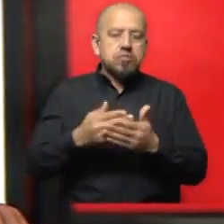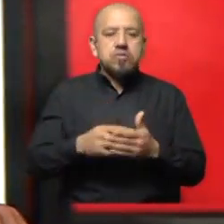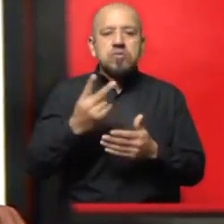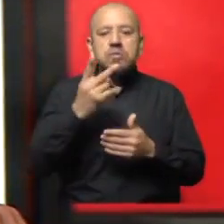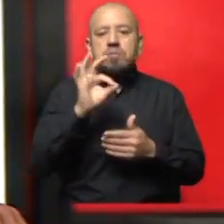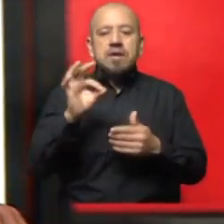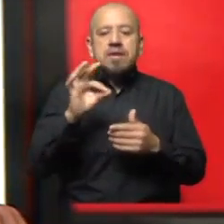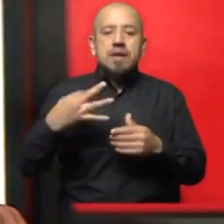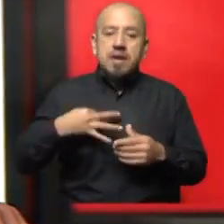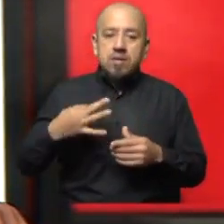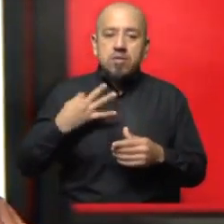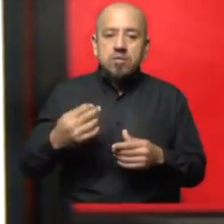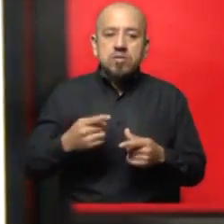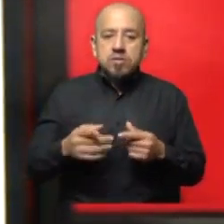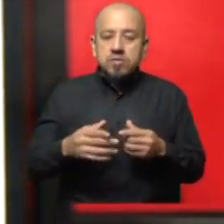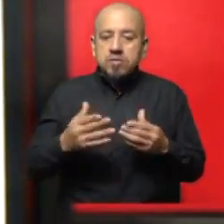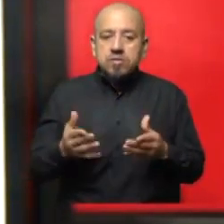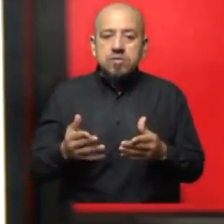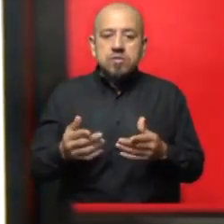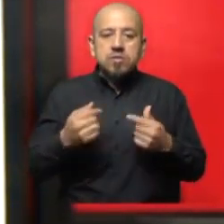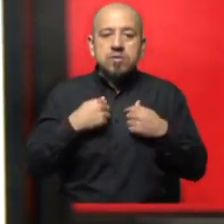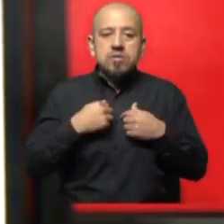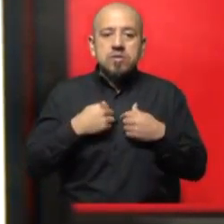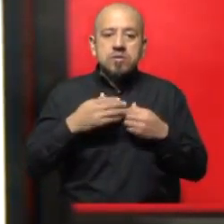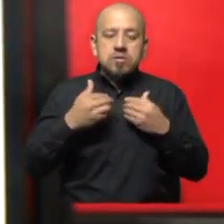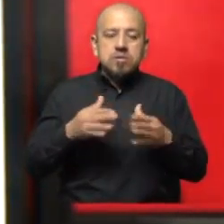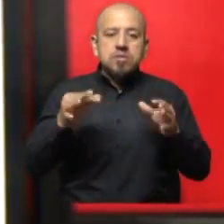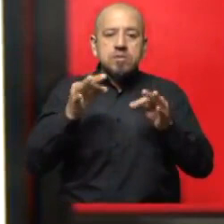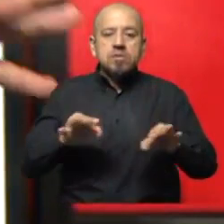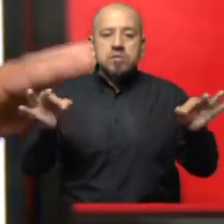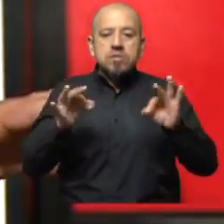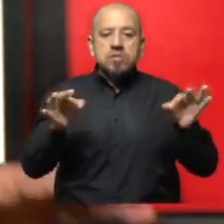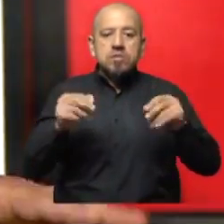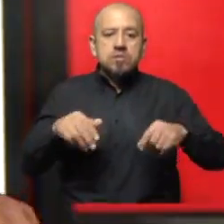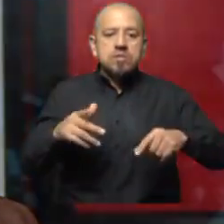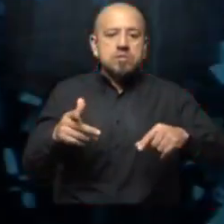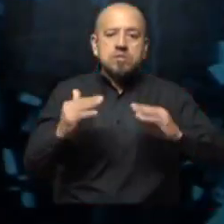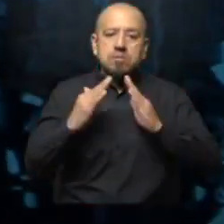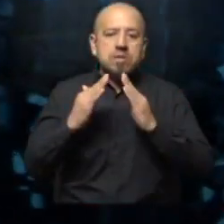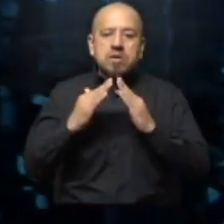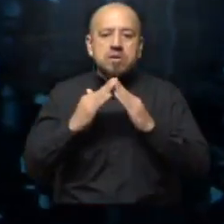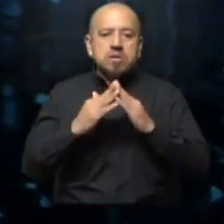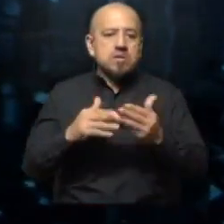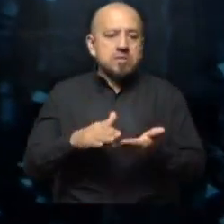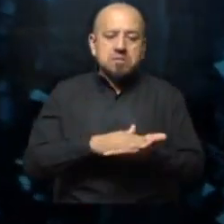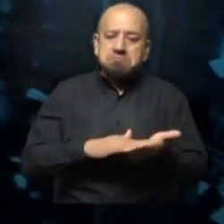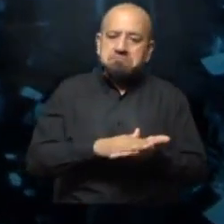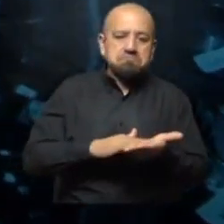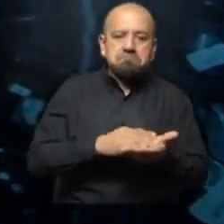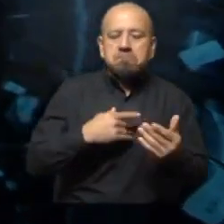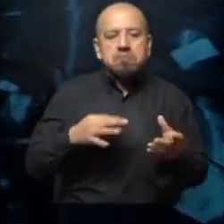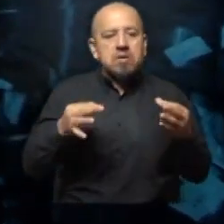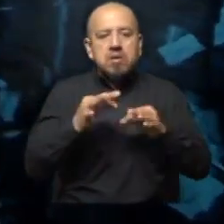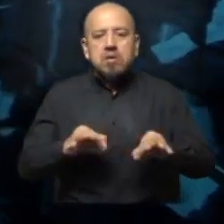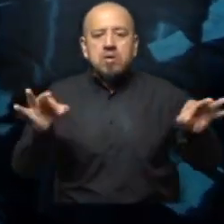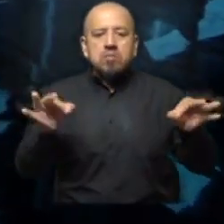años igual por en breve me inició con la música en casa no había nadie como ningún músico ni música no había